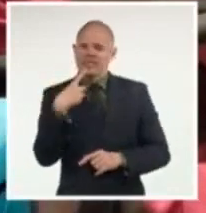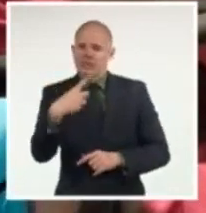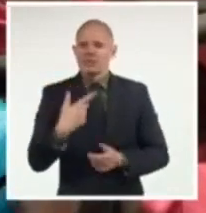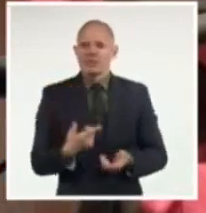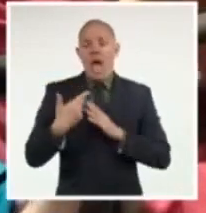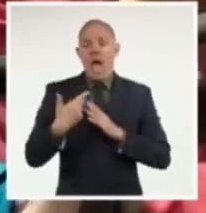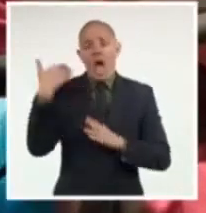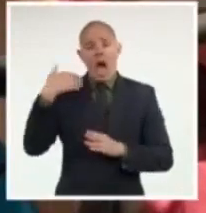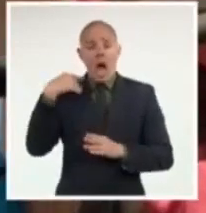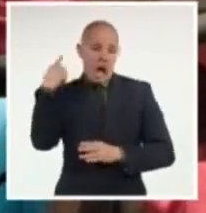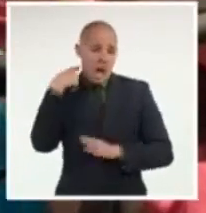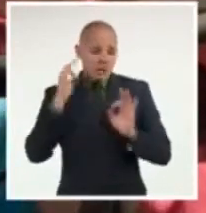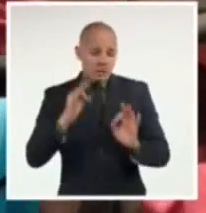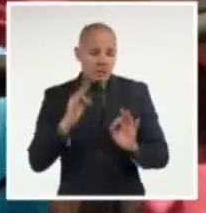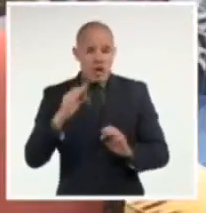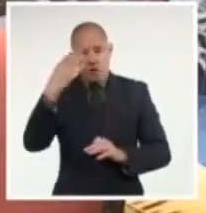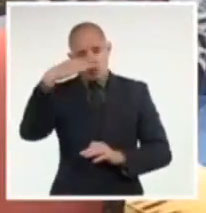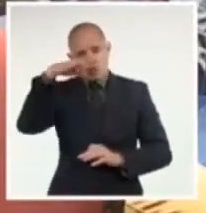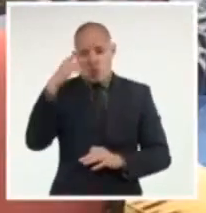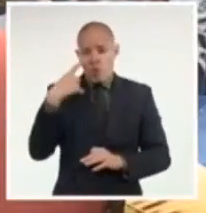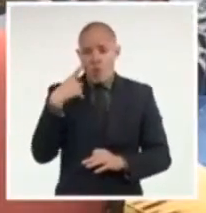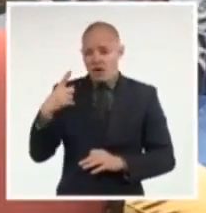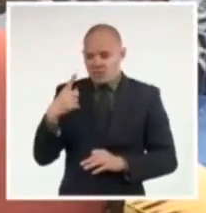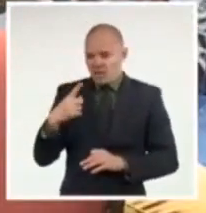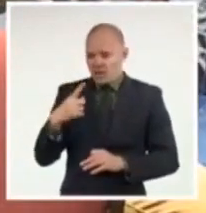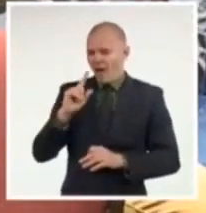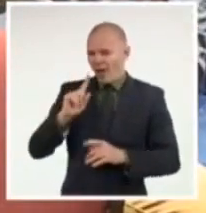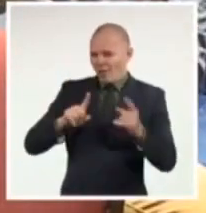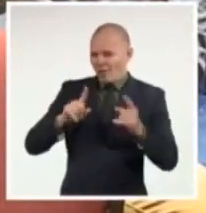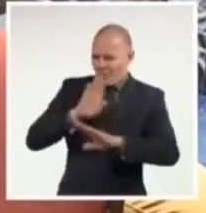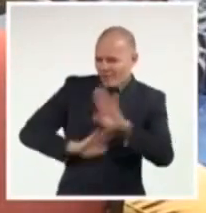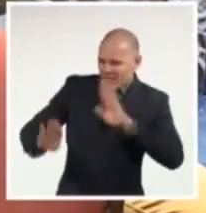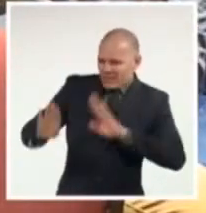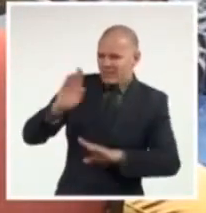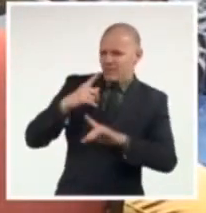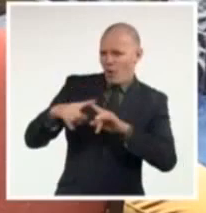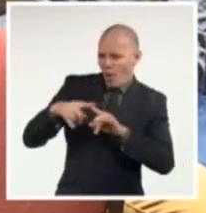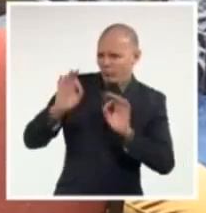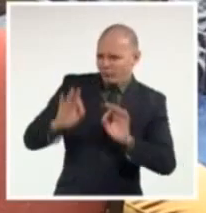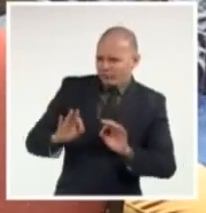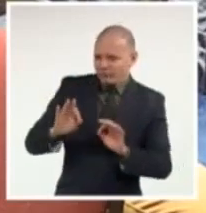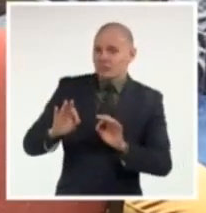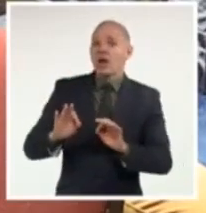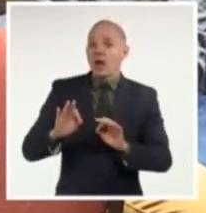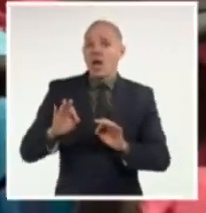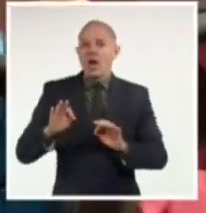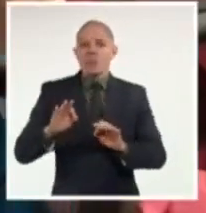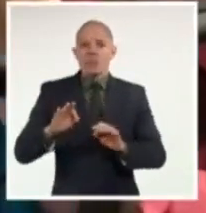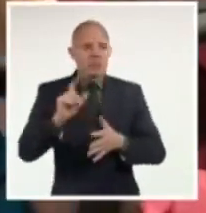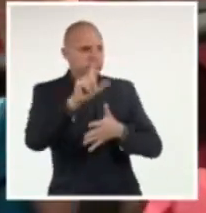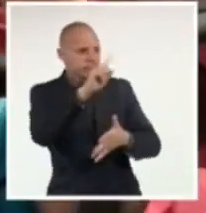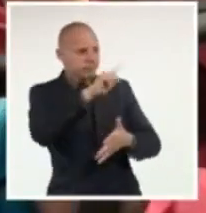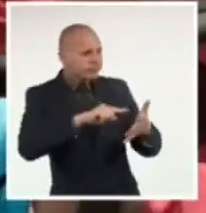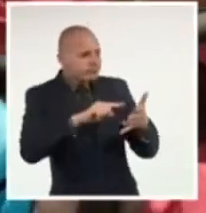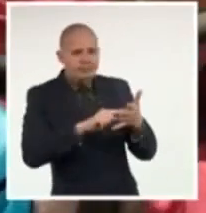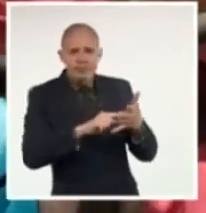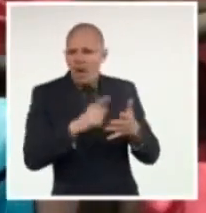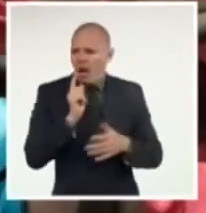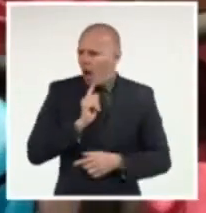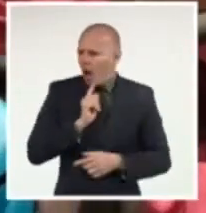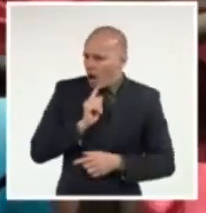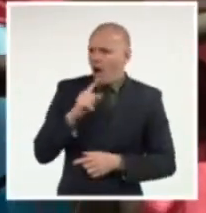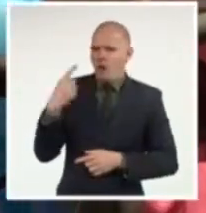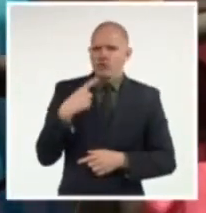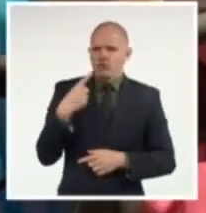de la resistencia del continente y por ello se ha convertido en la primera muralla que el imperialismo quiere eliminar. Tenemos que defender a Cuba a